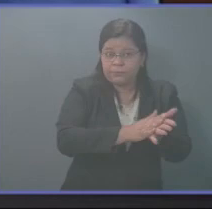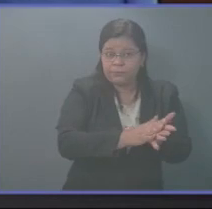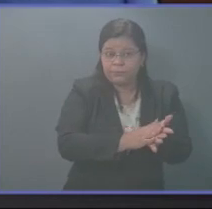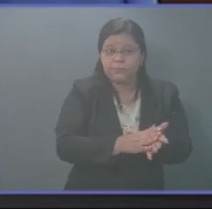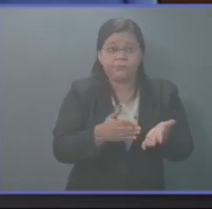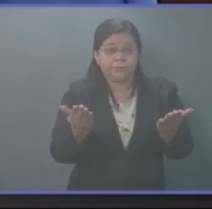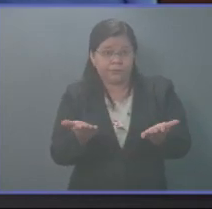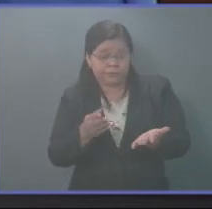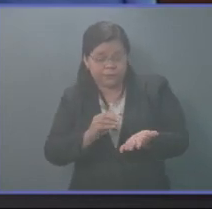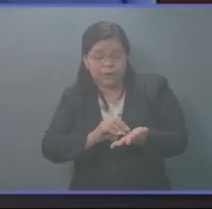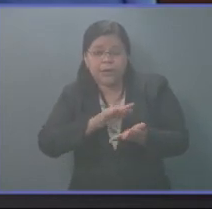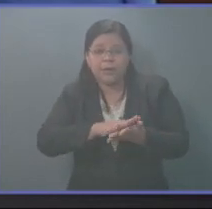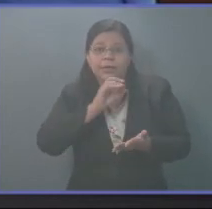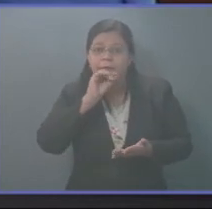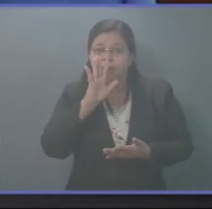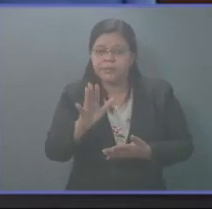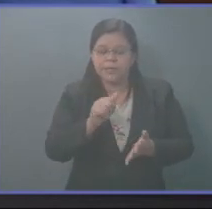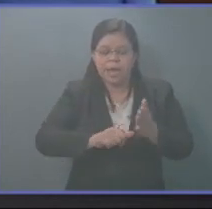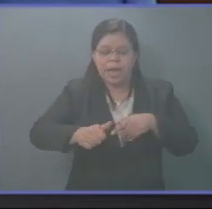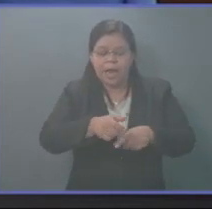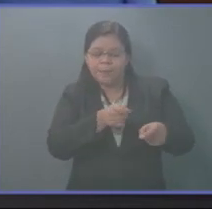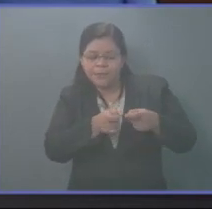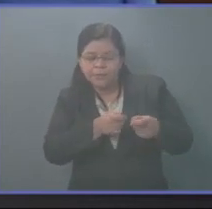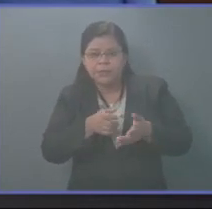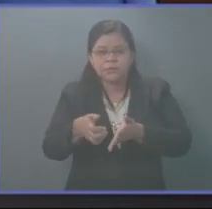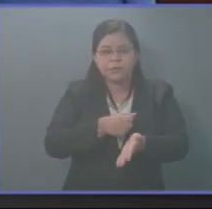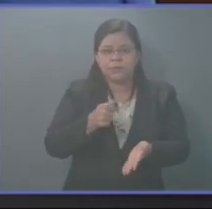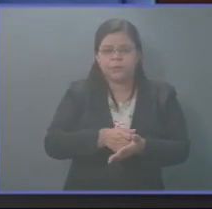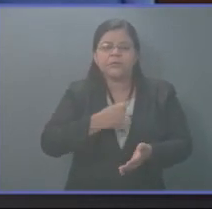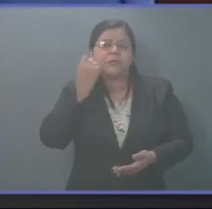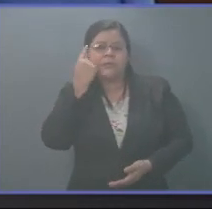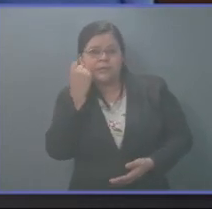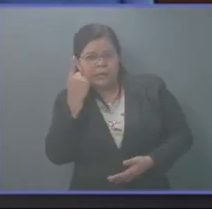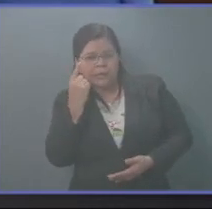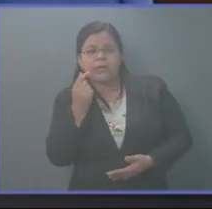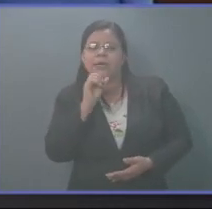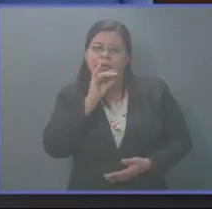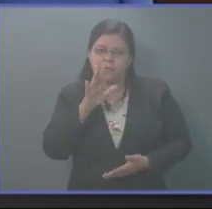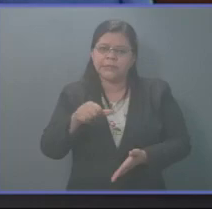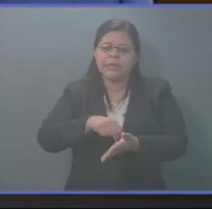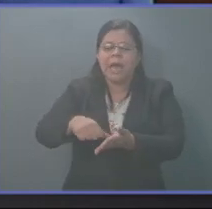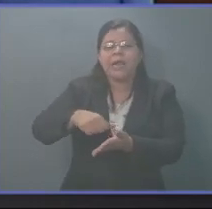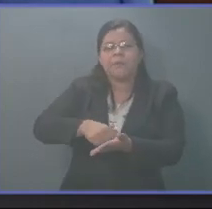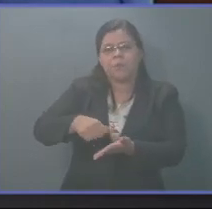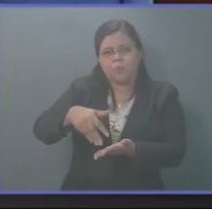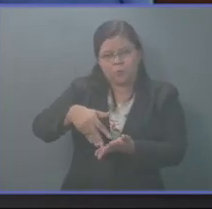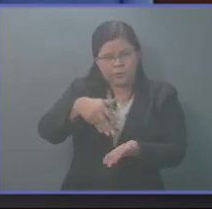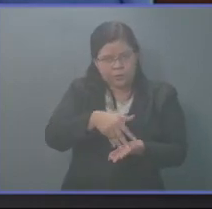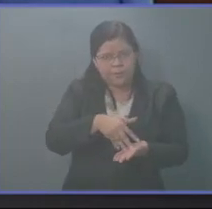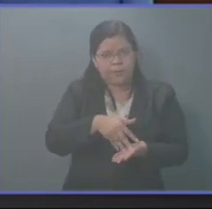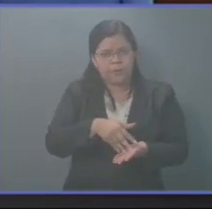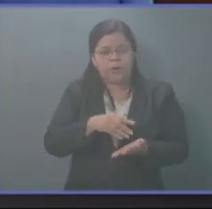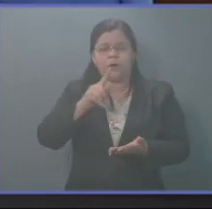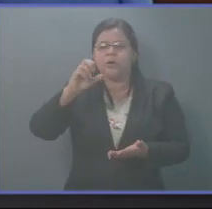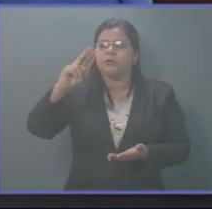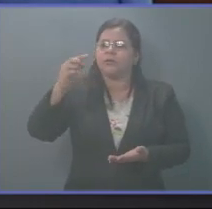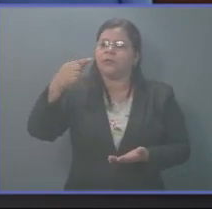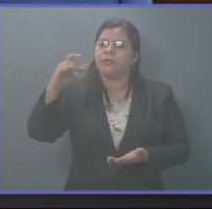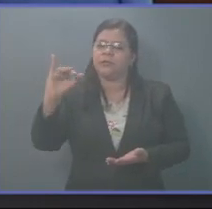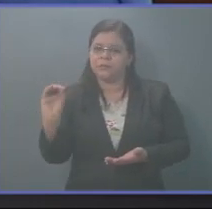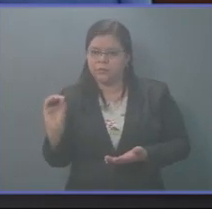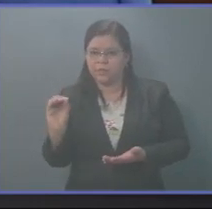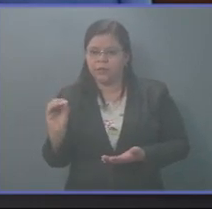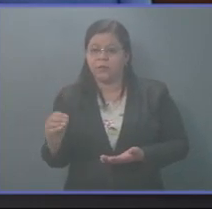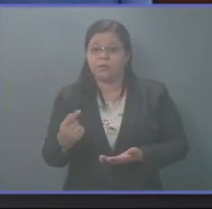haga alusión a la expresión Administración Tributaria Municipal, deberá entenderse que se hace referencia al municipio de Tenancingo, departamento de Cuscatlán, a través del